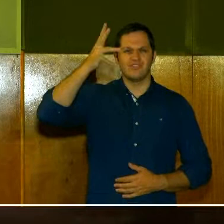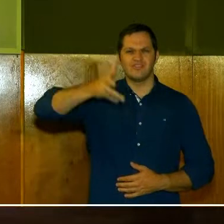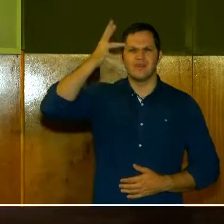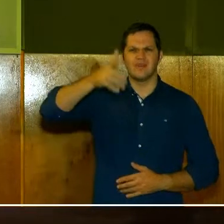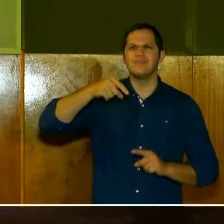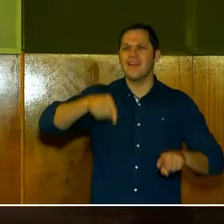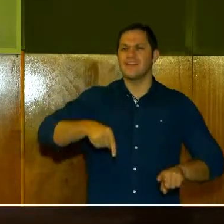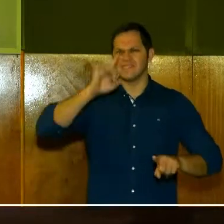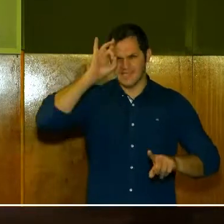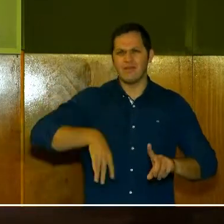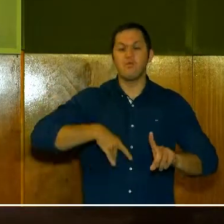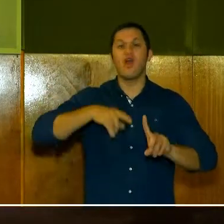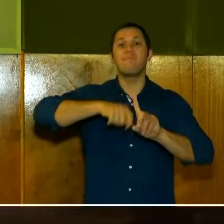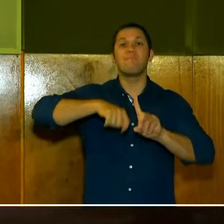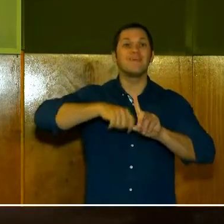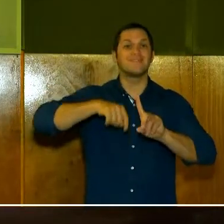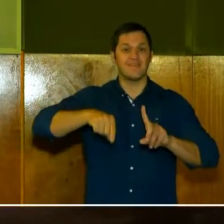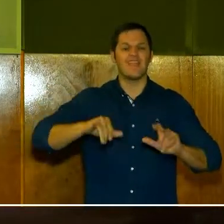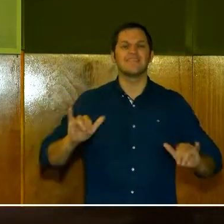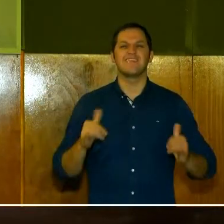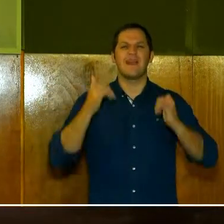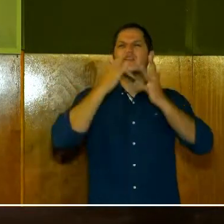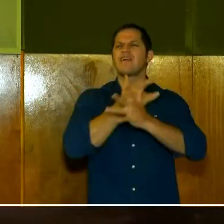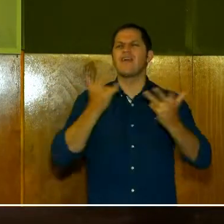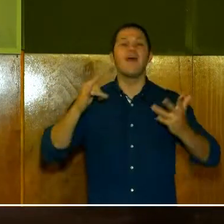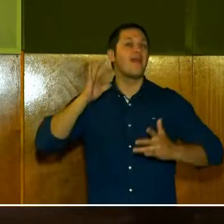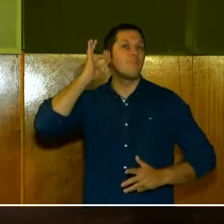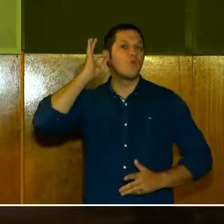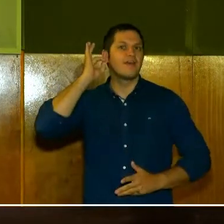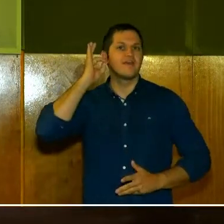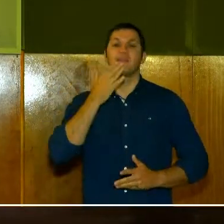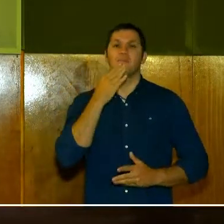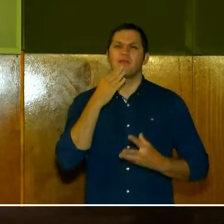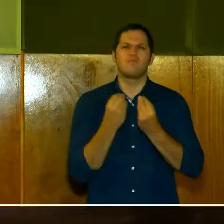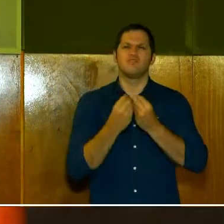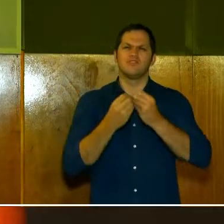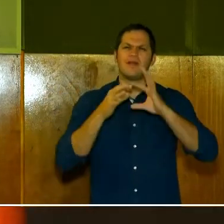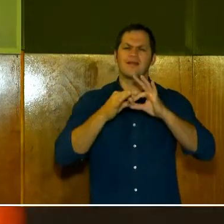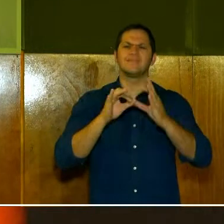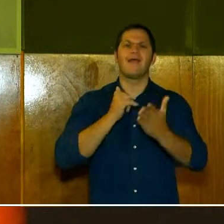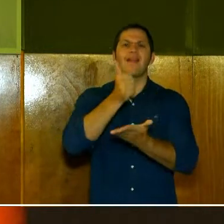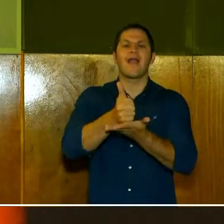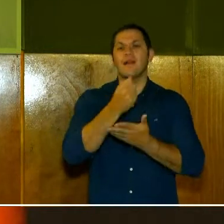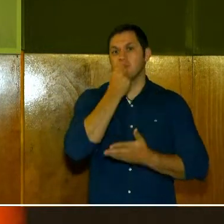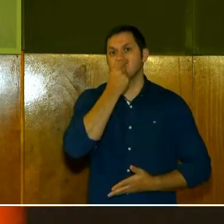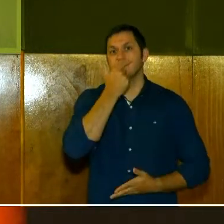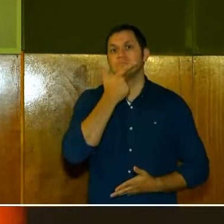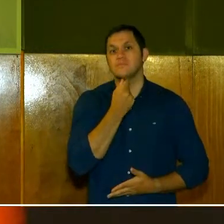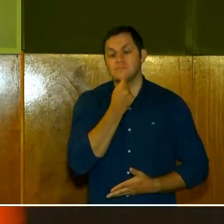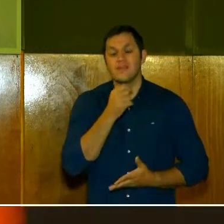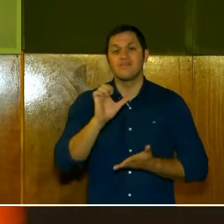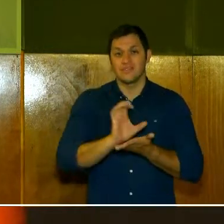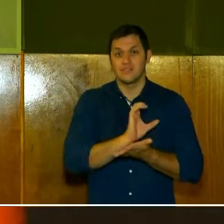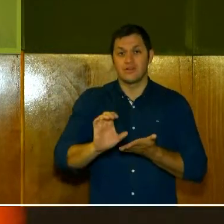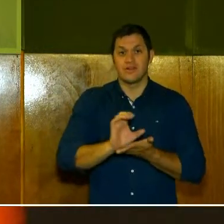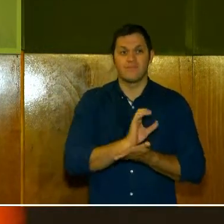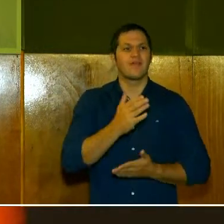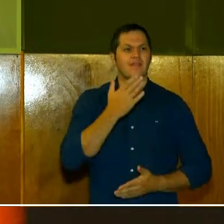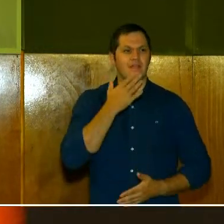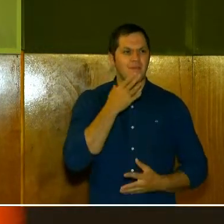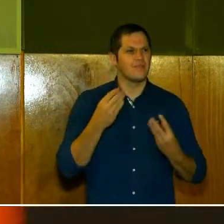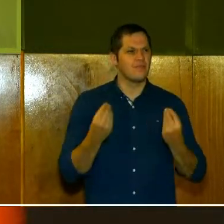charla que nos entregará el isr vayan se realiza en el contexto de marzo el mes de las mujeres saludamos al